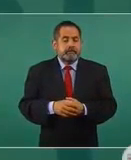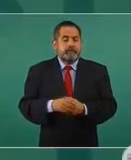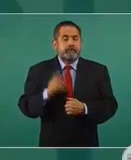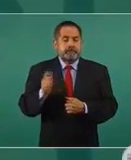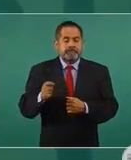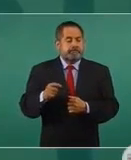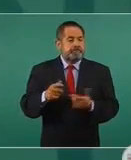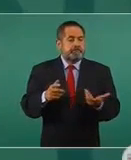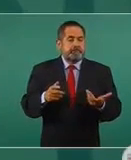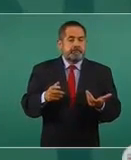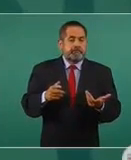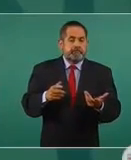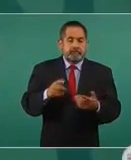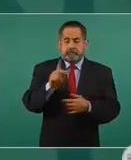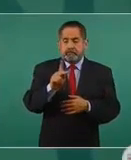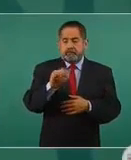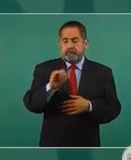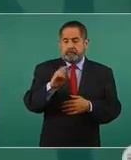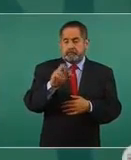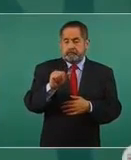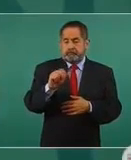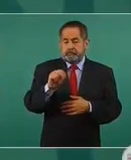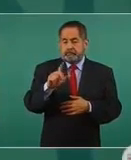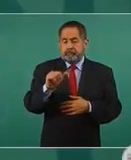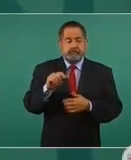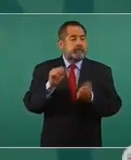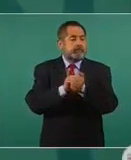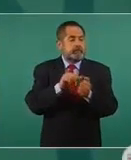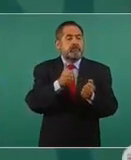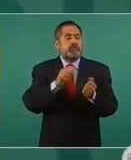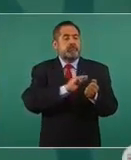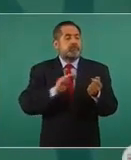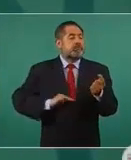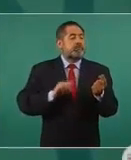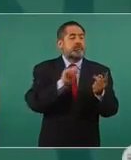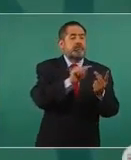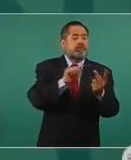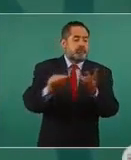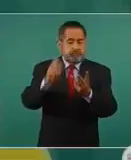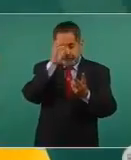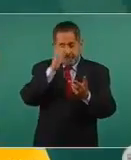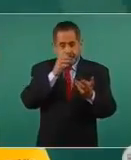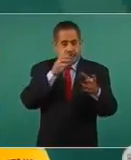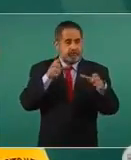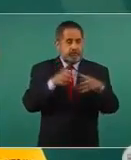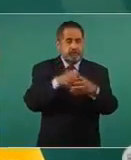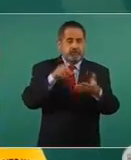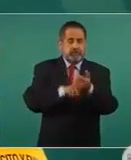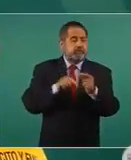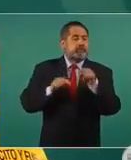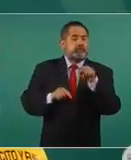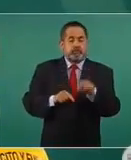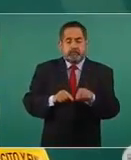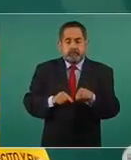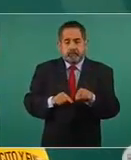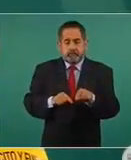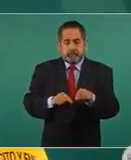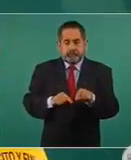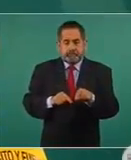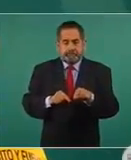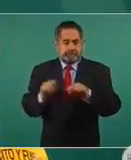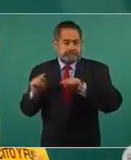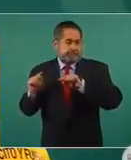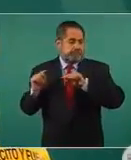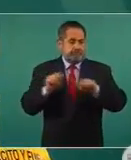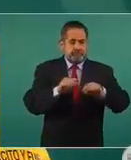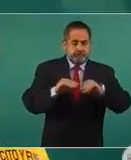se convierte Piedras Negras junto con otros municipios de Coahuila como parte de una